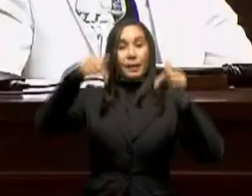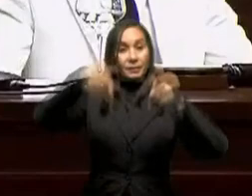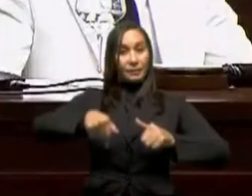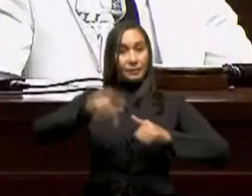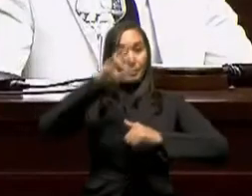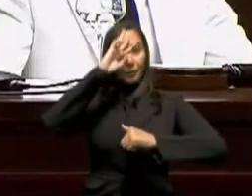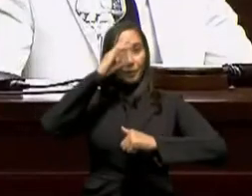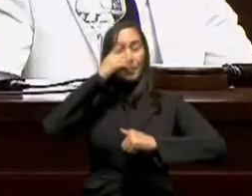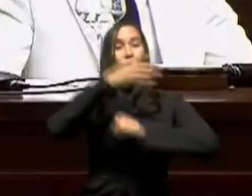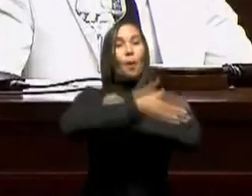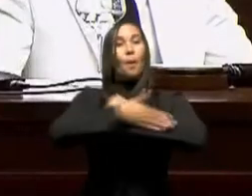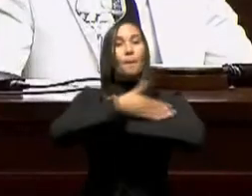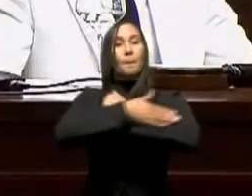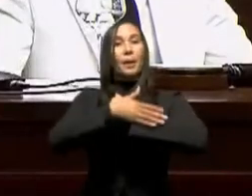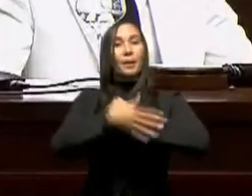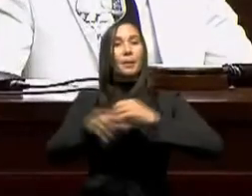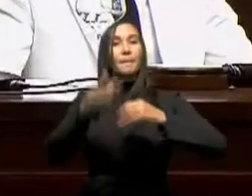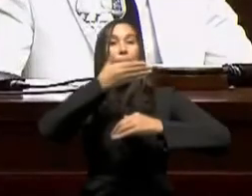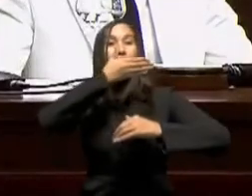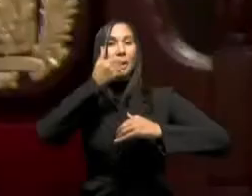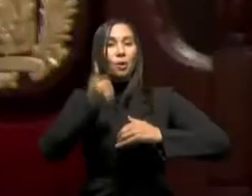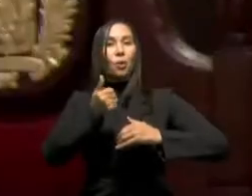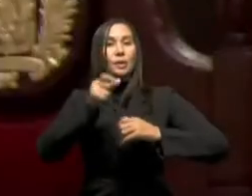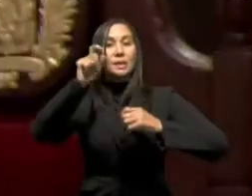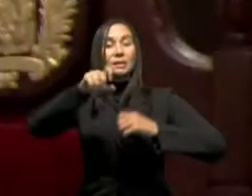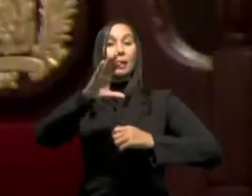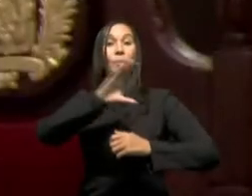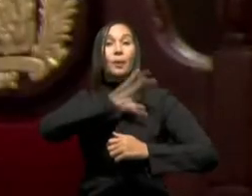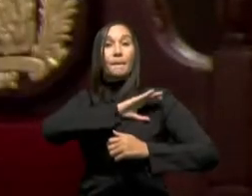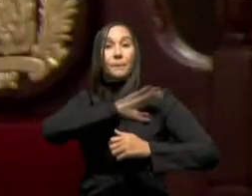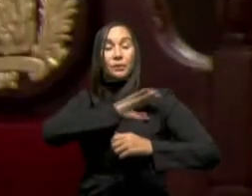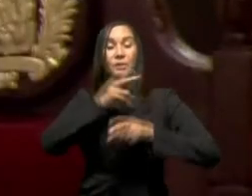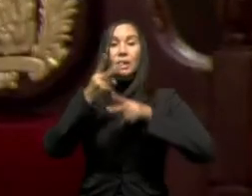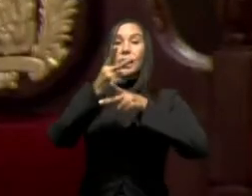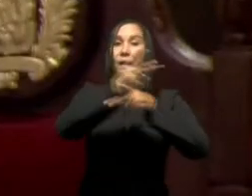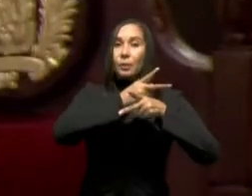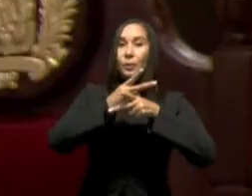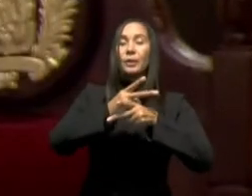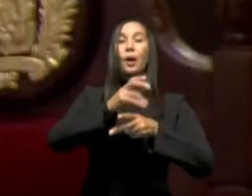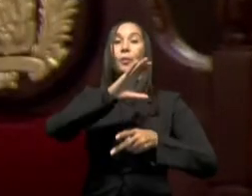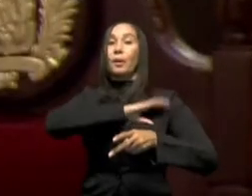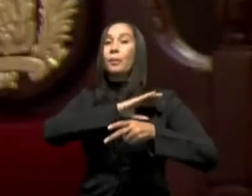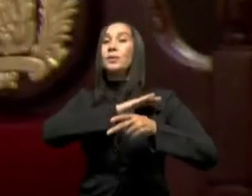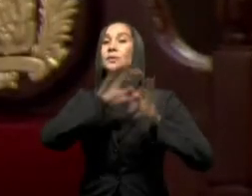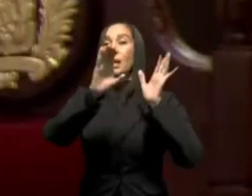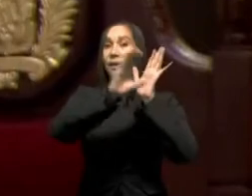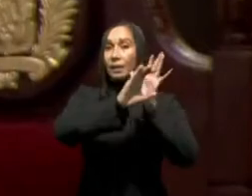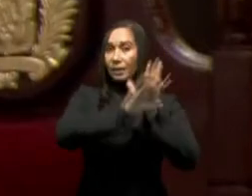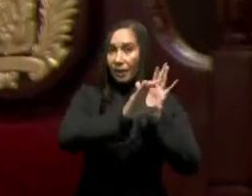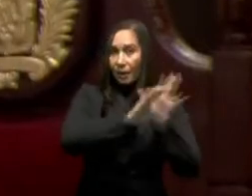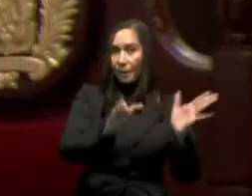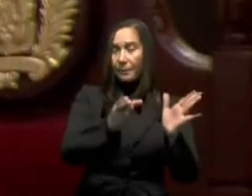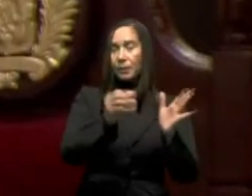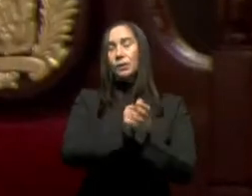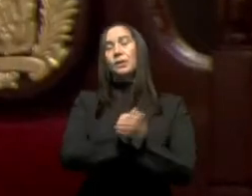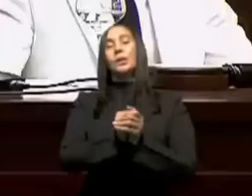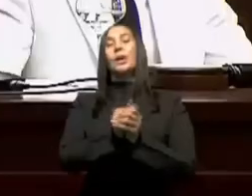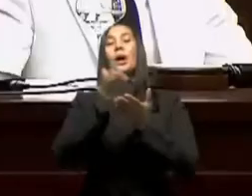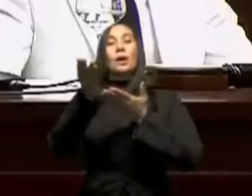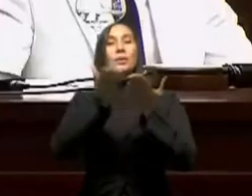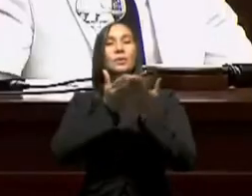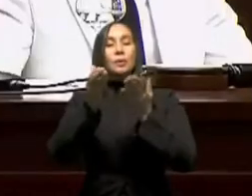más seguro, necesitamos una policía que proteja, que dé ejemplo y que esté al servicio de los